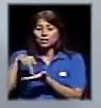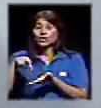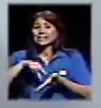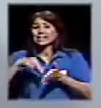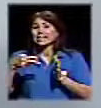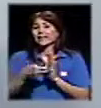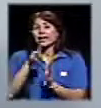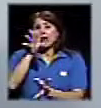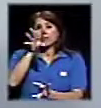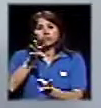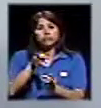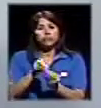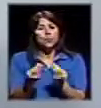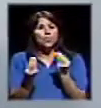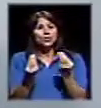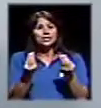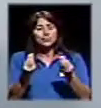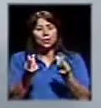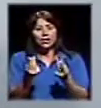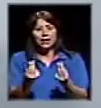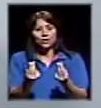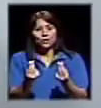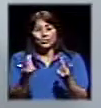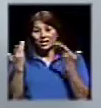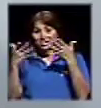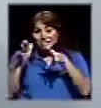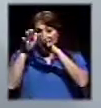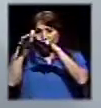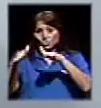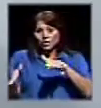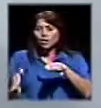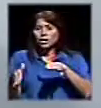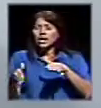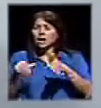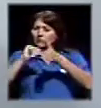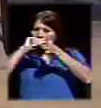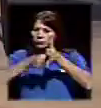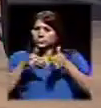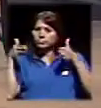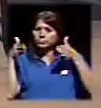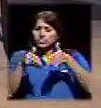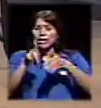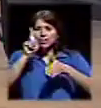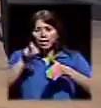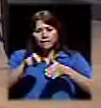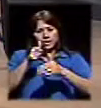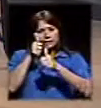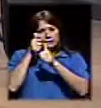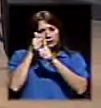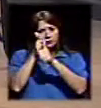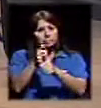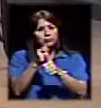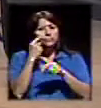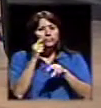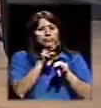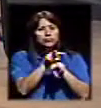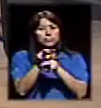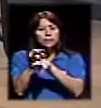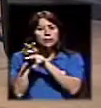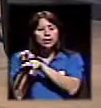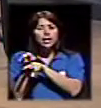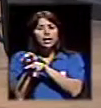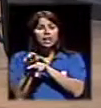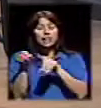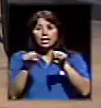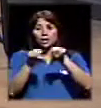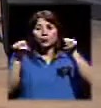Contraloría ha sido muy enfática en que se deben de tomar medidas importantes con el fin de garantizar la sostenibilidad de los